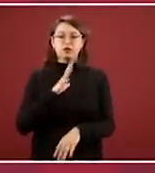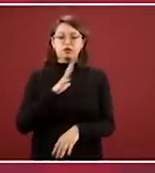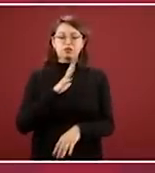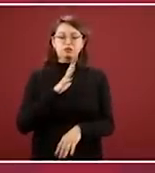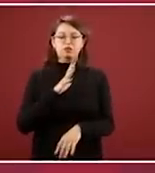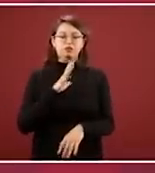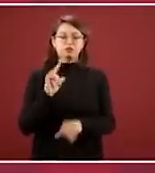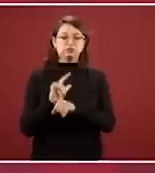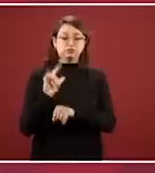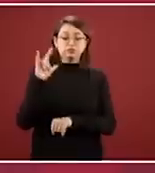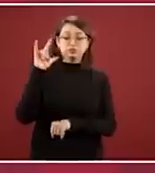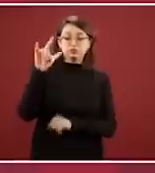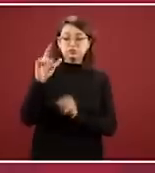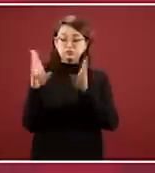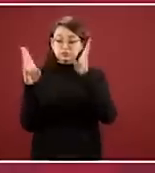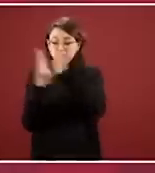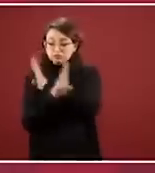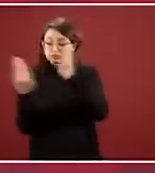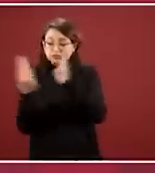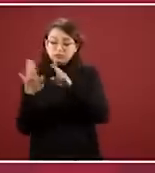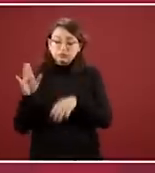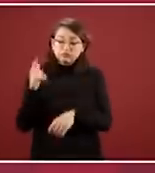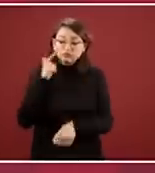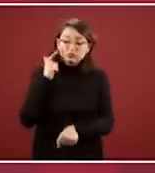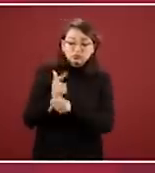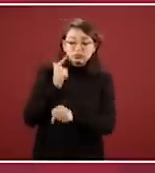rasantes en las zonas zapatistas.